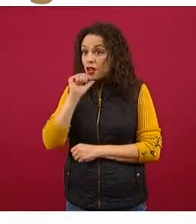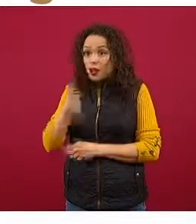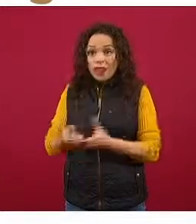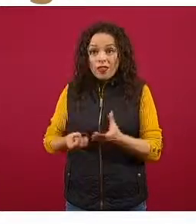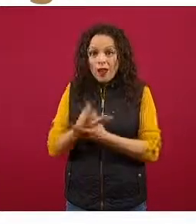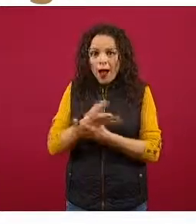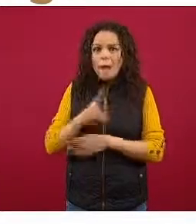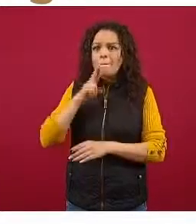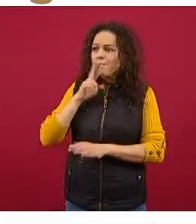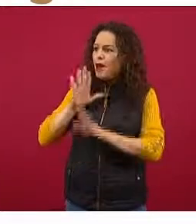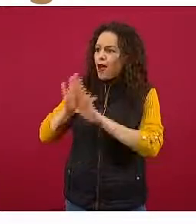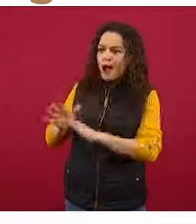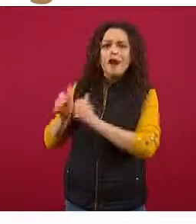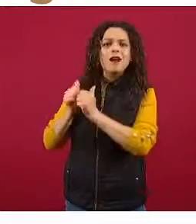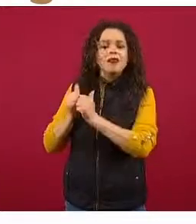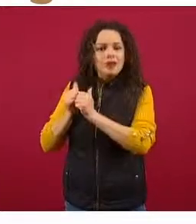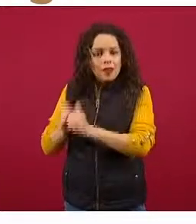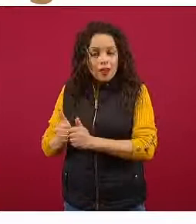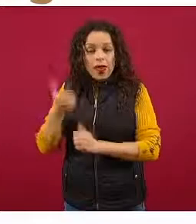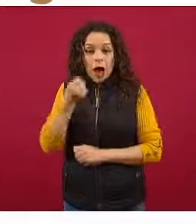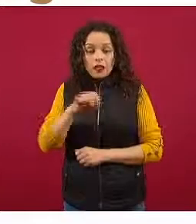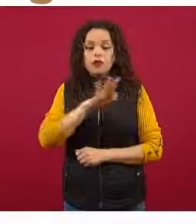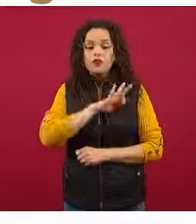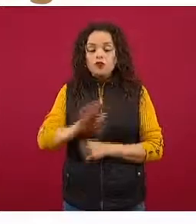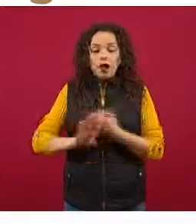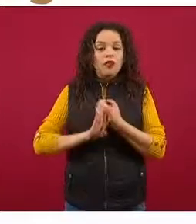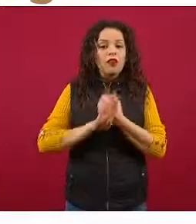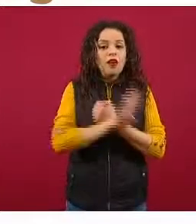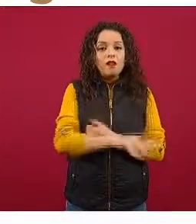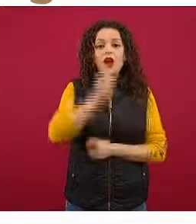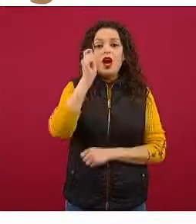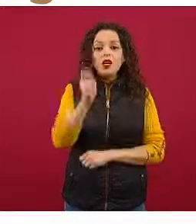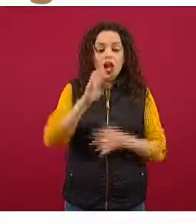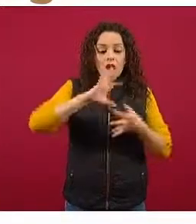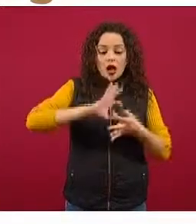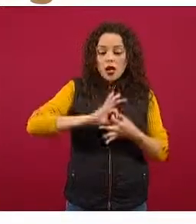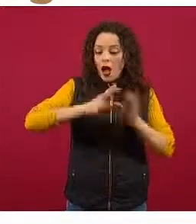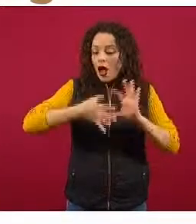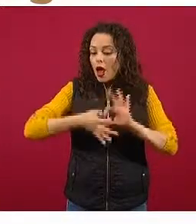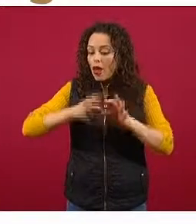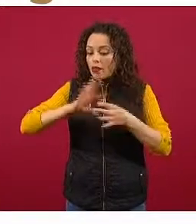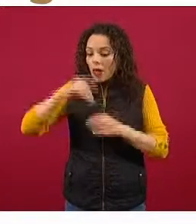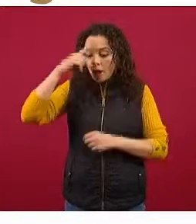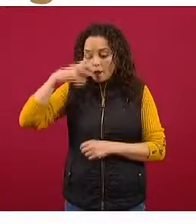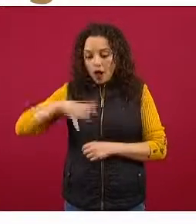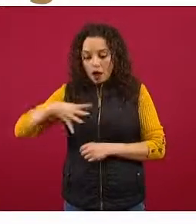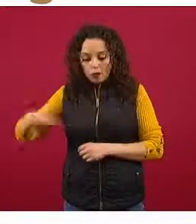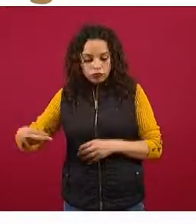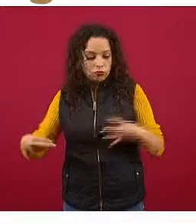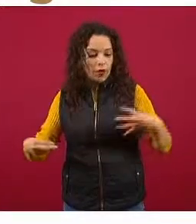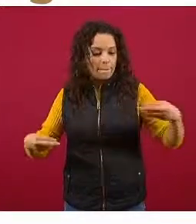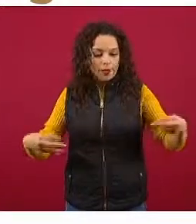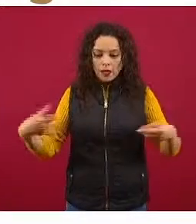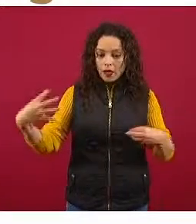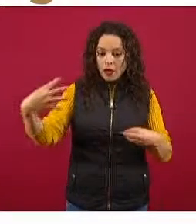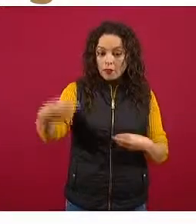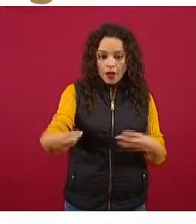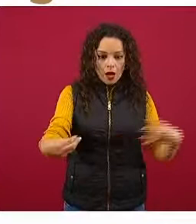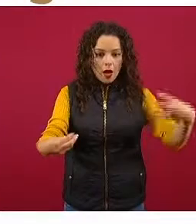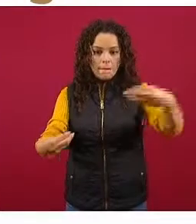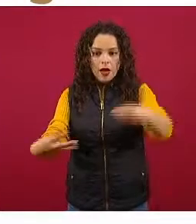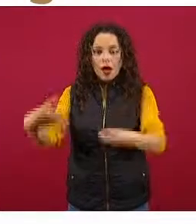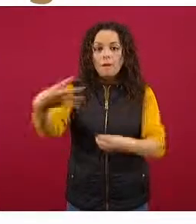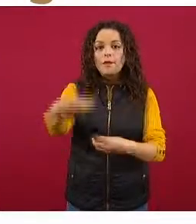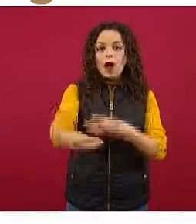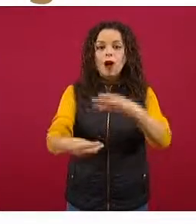así rompemos las cadenas de transmisión. Si usted tiene una sintomatología, acuda lo más pronto posible